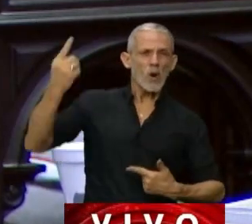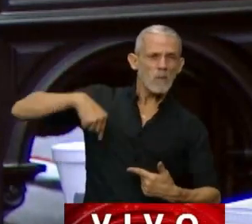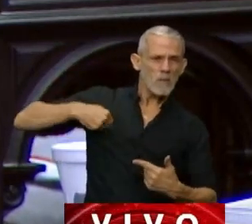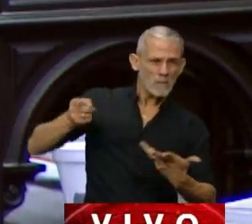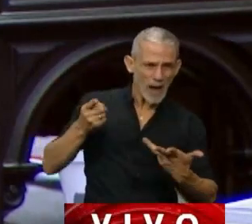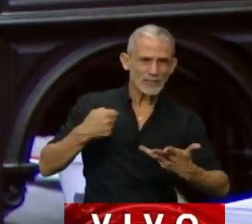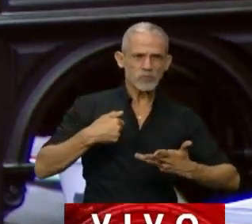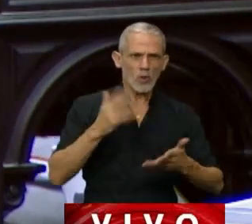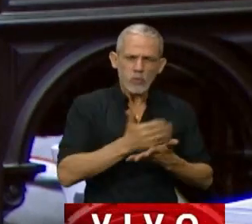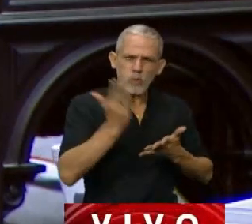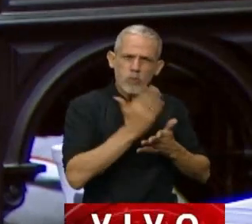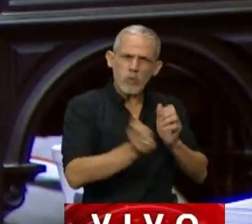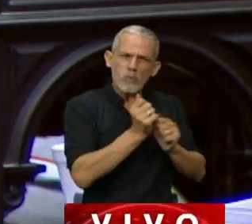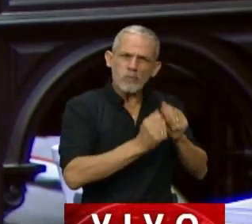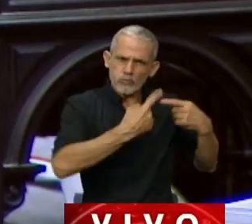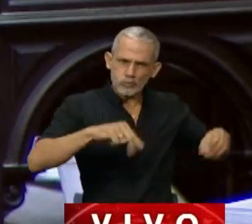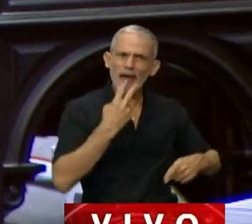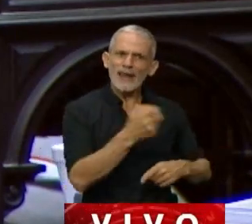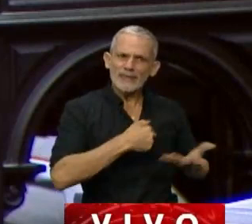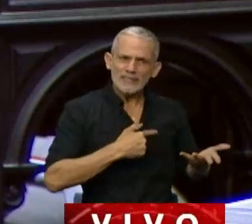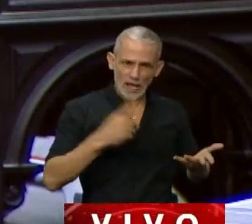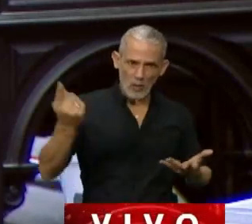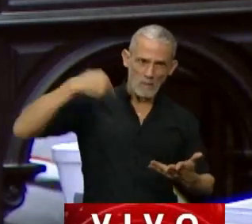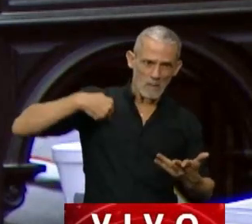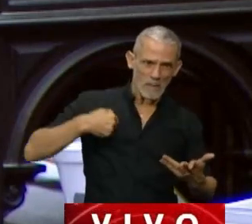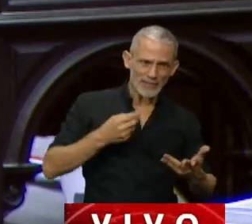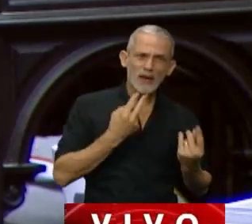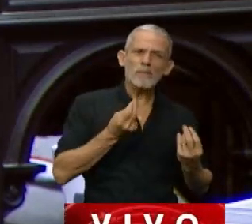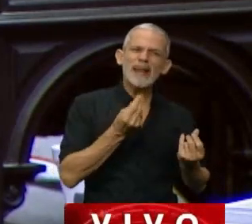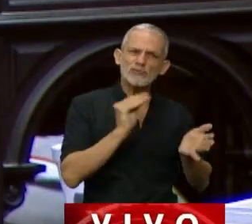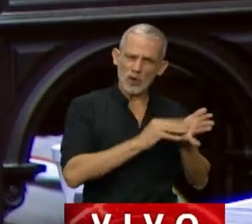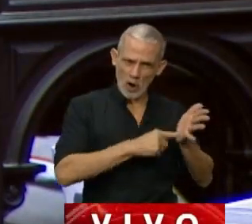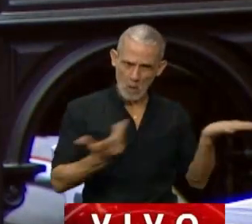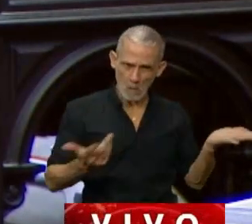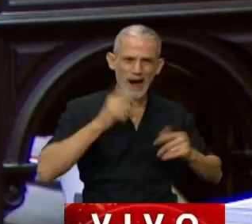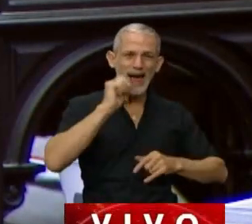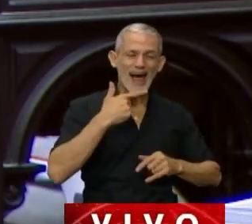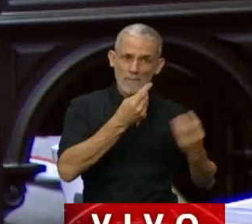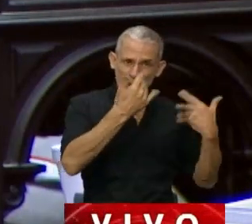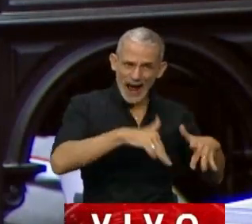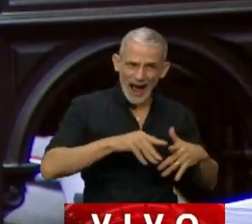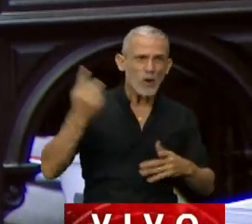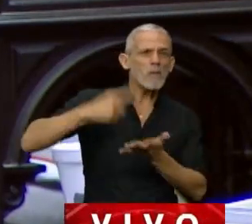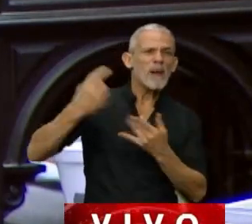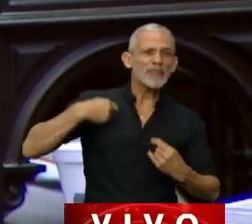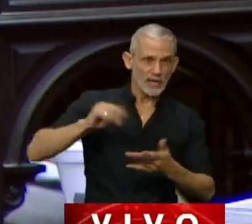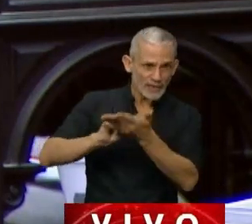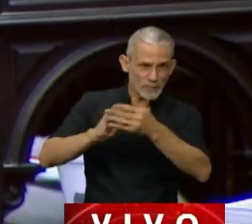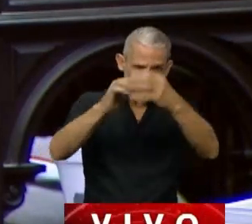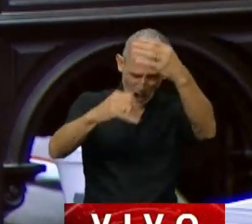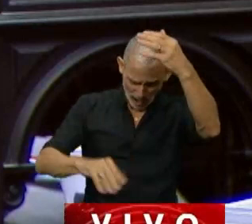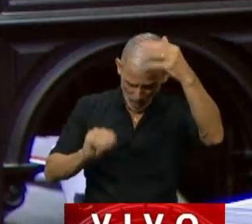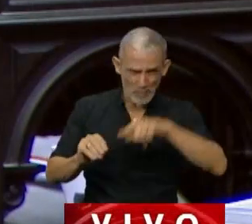más cara siendo productores de la electricidad. Nos terminan definiendo que paguemos el gas más caro donde producimos